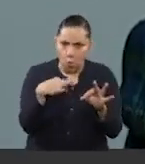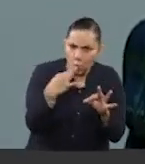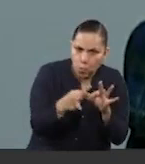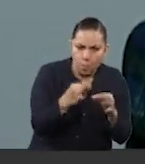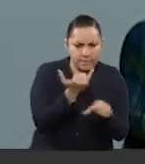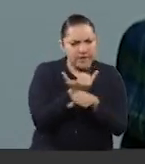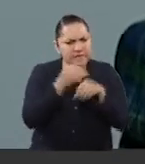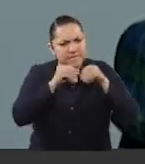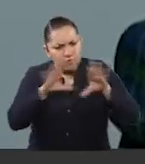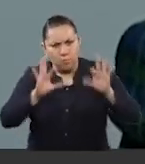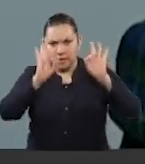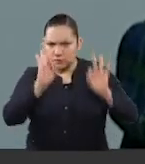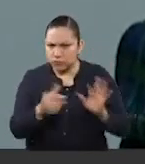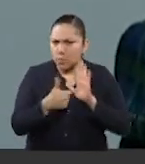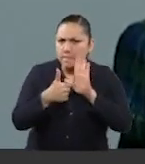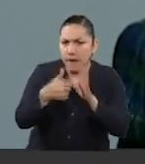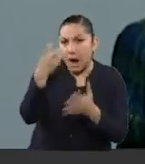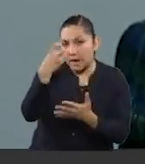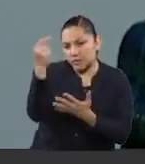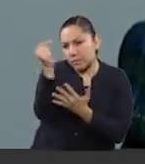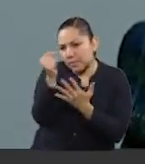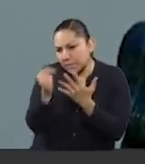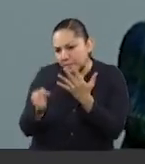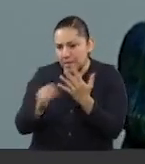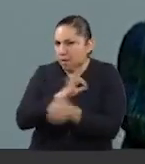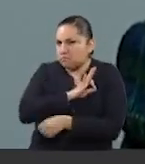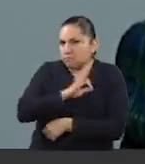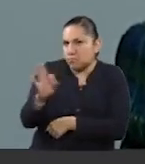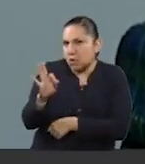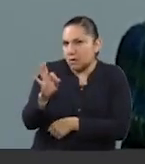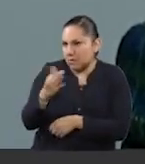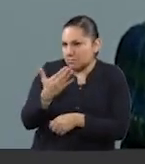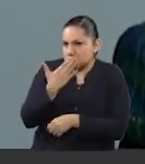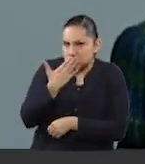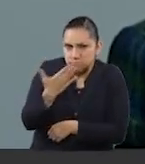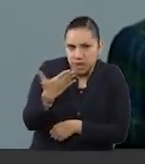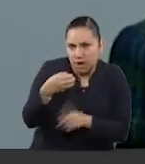eficiencia que que rigen al servicio público especialmente en el ámbito jurisdiccional